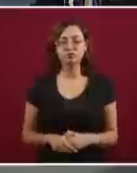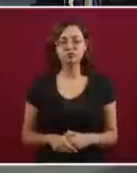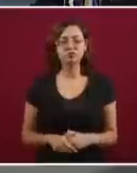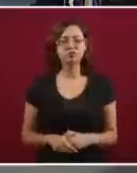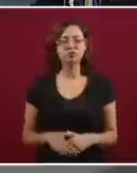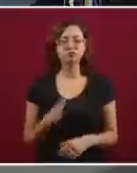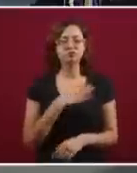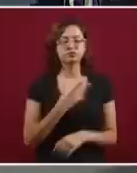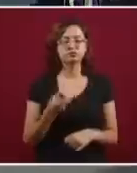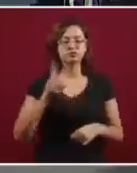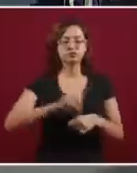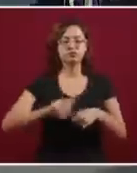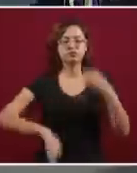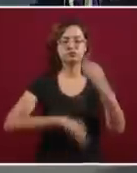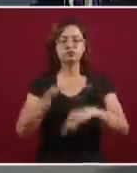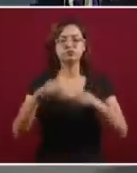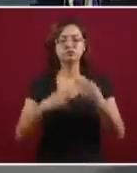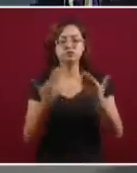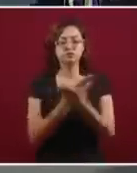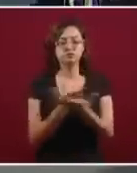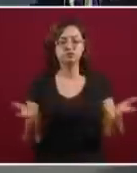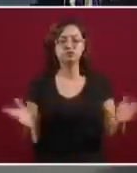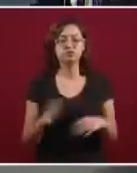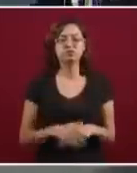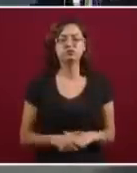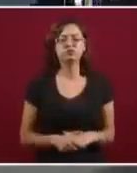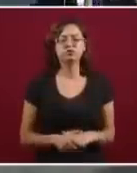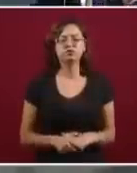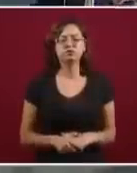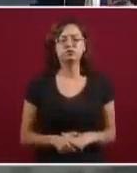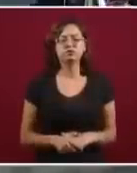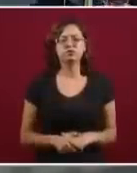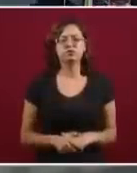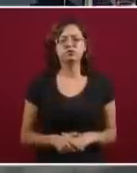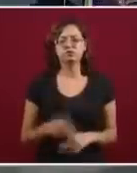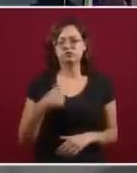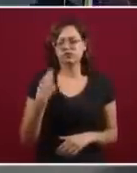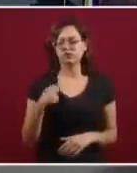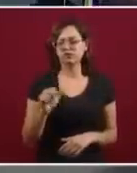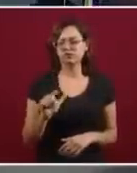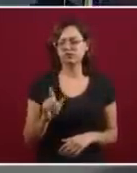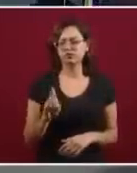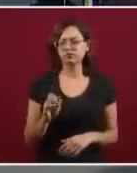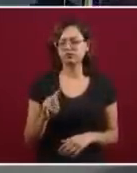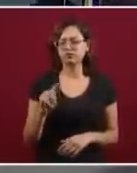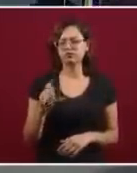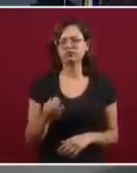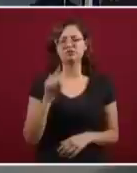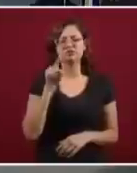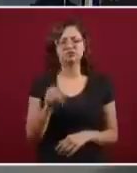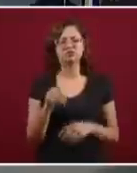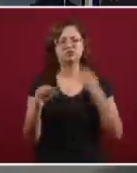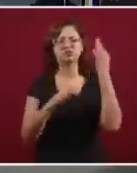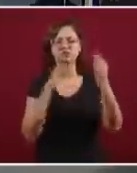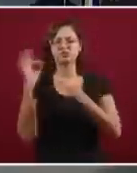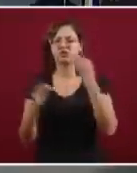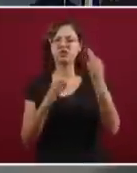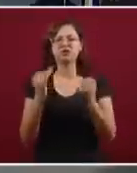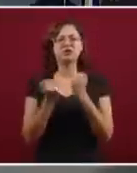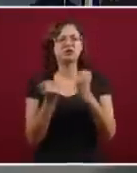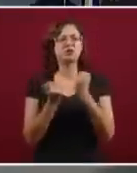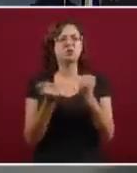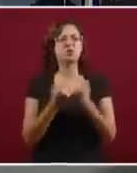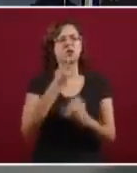a todos los presentes al metro de iglesia de noticias esta campaña se parece mucho a la que se hizo en eeuu en los años